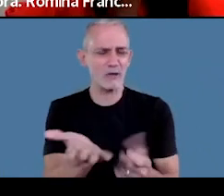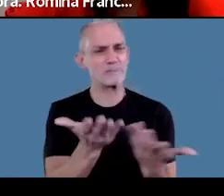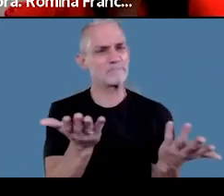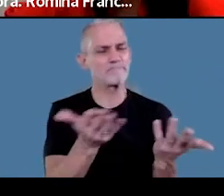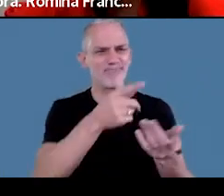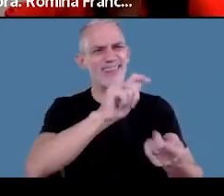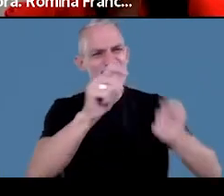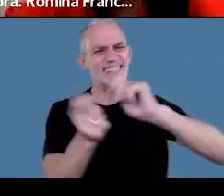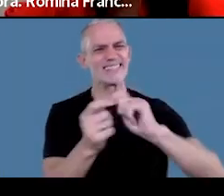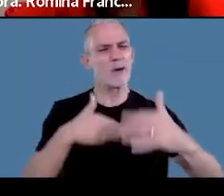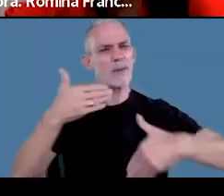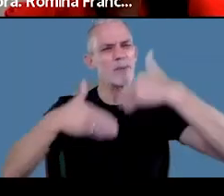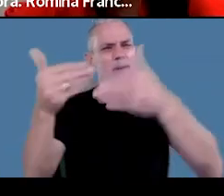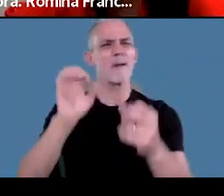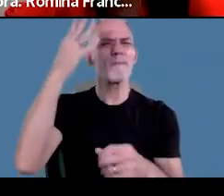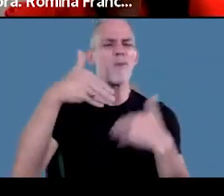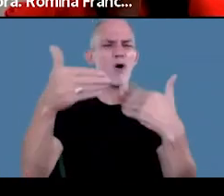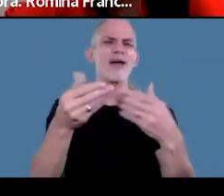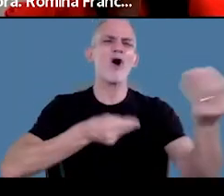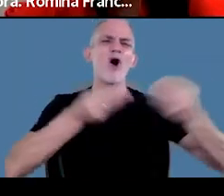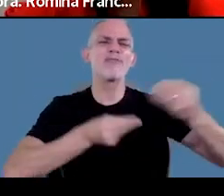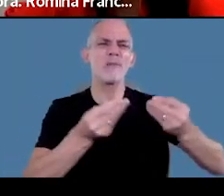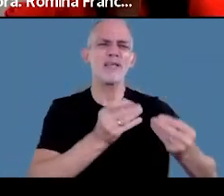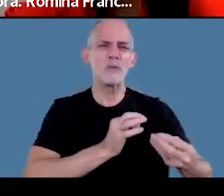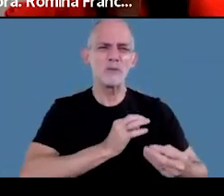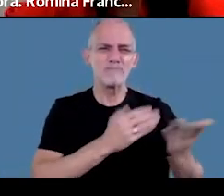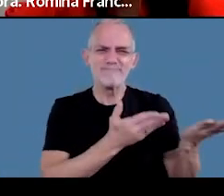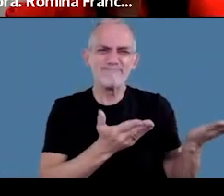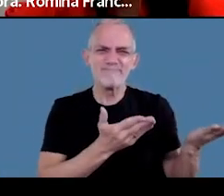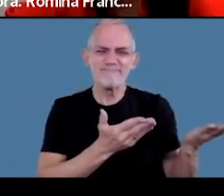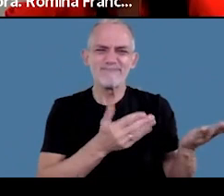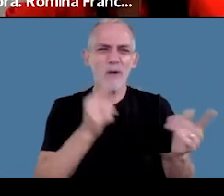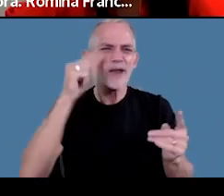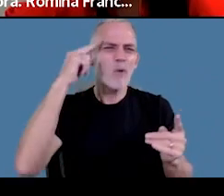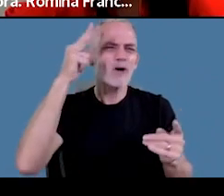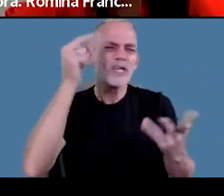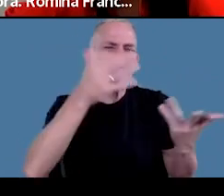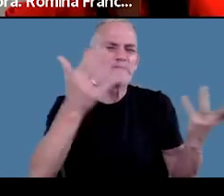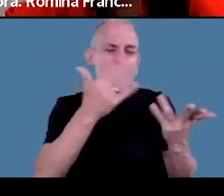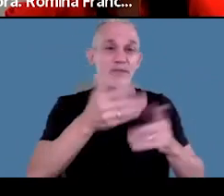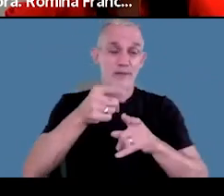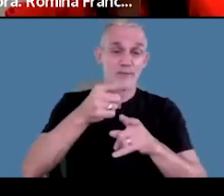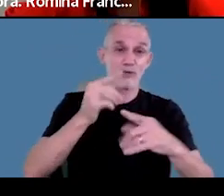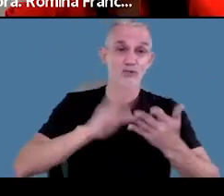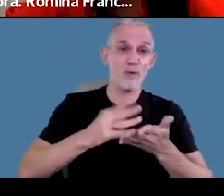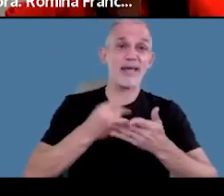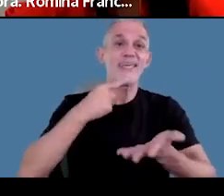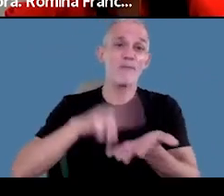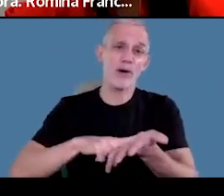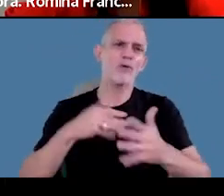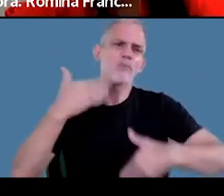quizás avanzaron más en materia contable y en lo que es la índole de la materia